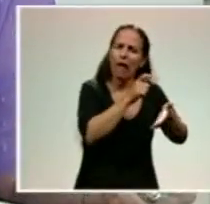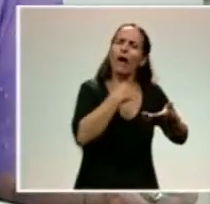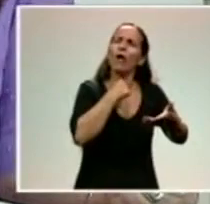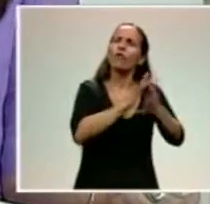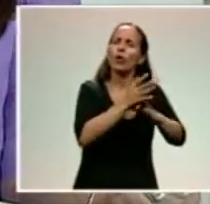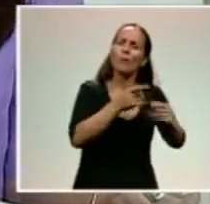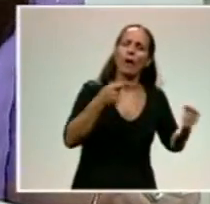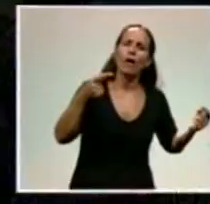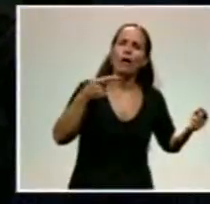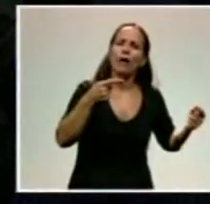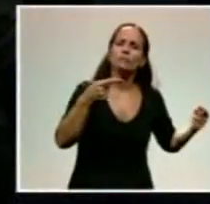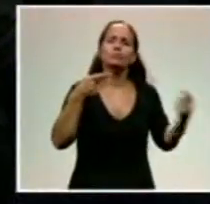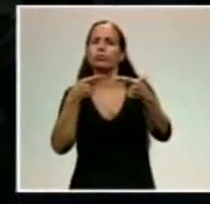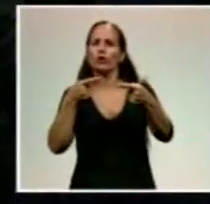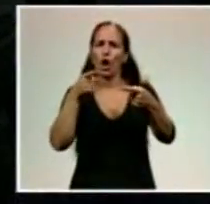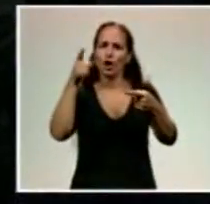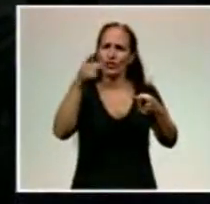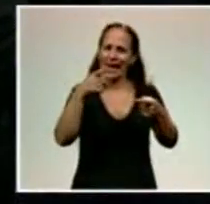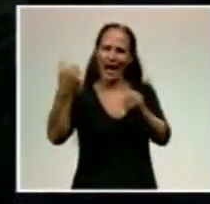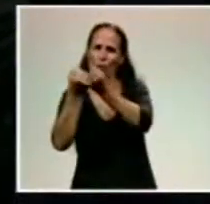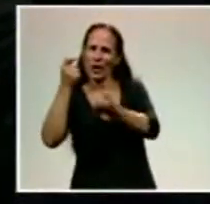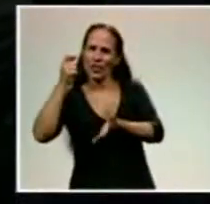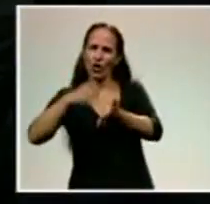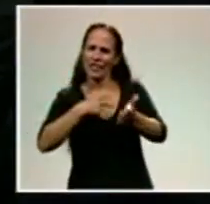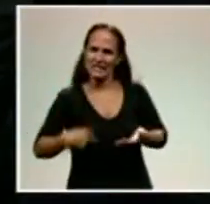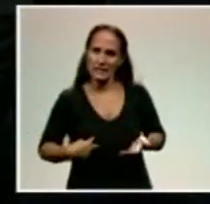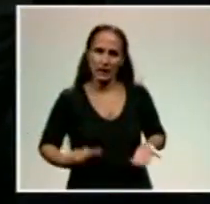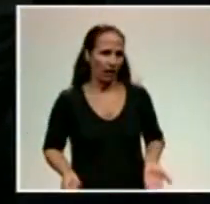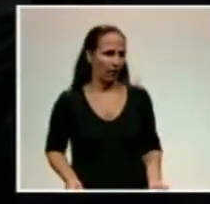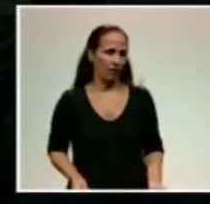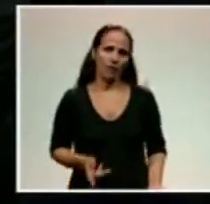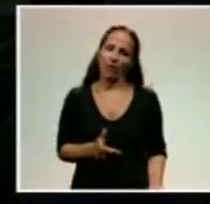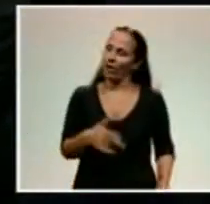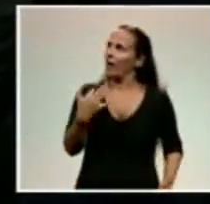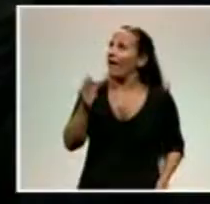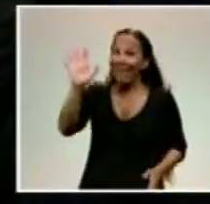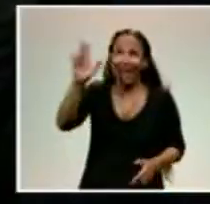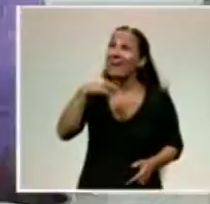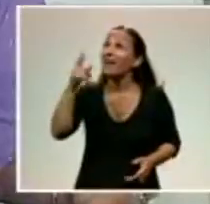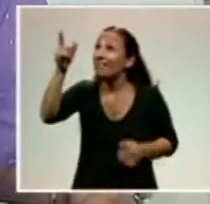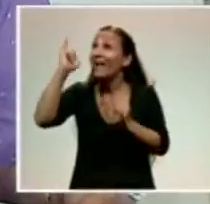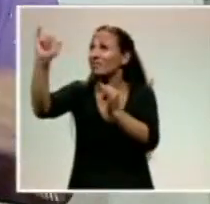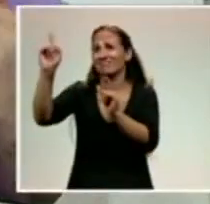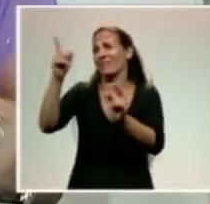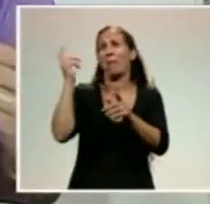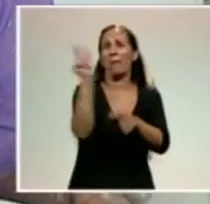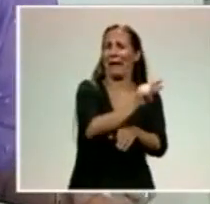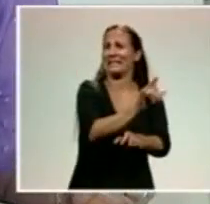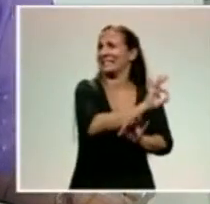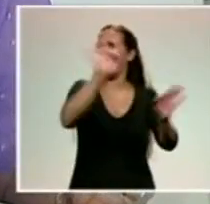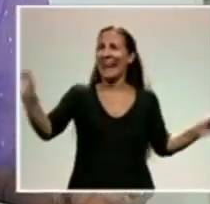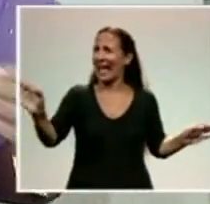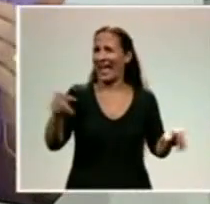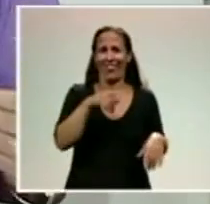China, digo, pero la verdad que está para decirle a los chinos, miren, no le presten nada, 400 millones de dólares, que se lo vayan a pedir a otra parte, porque